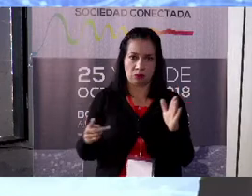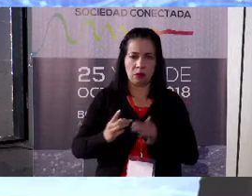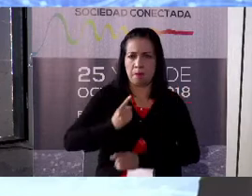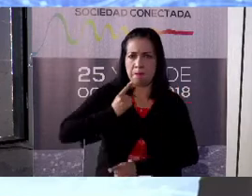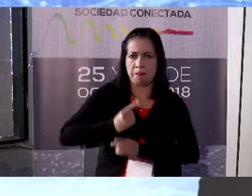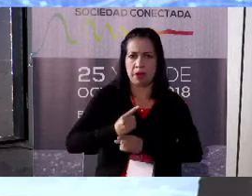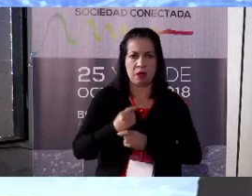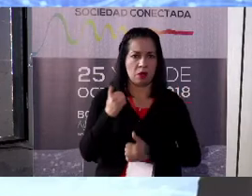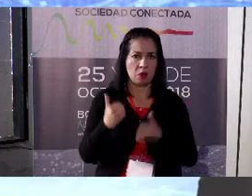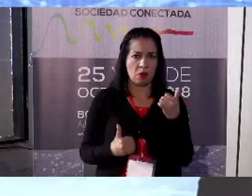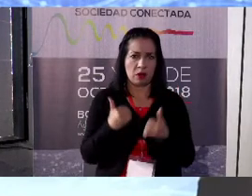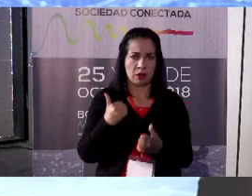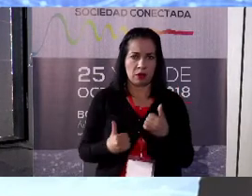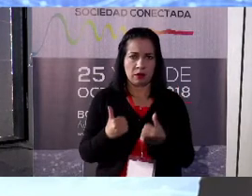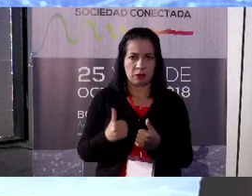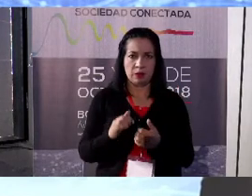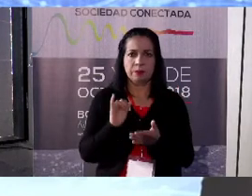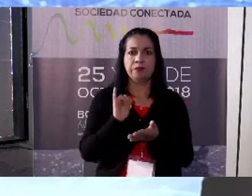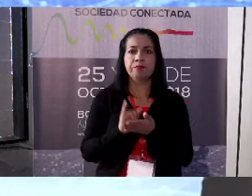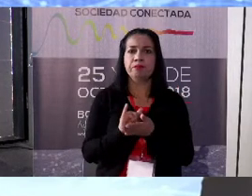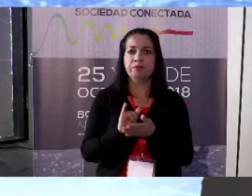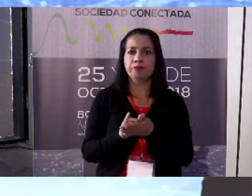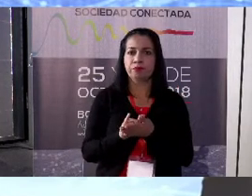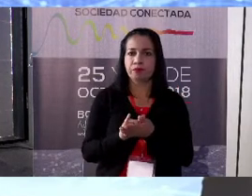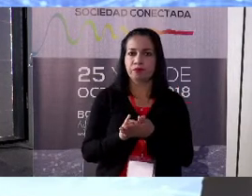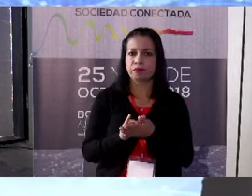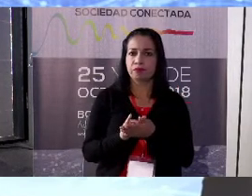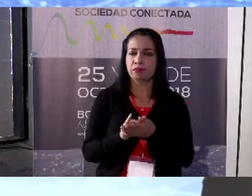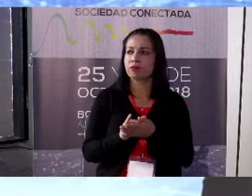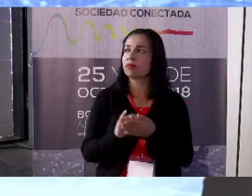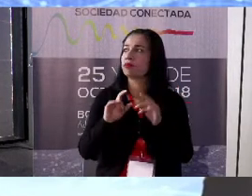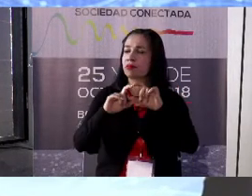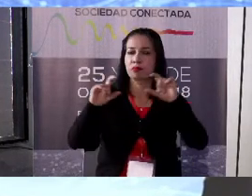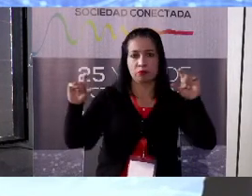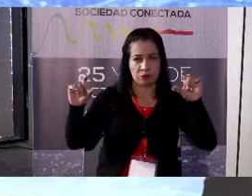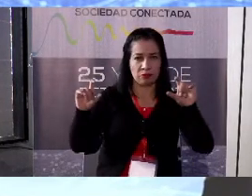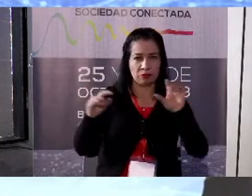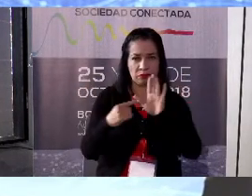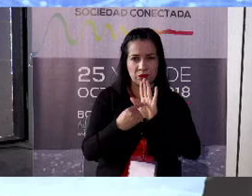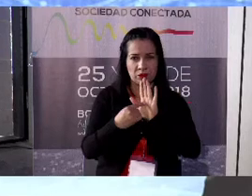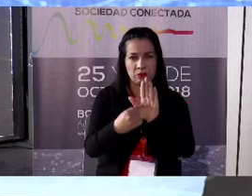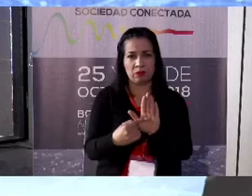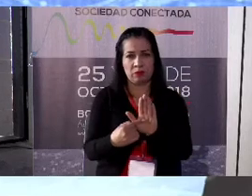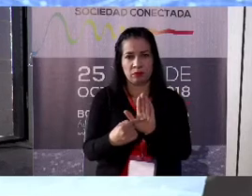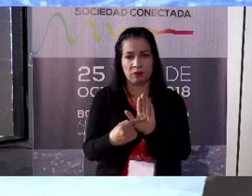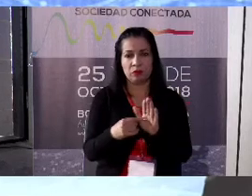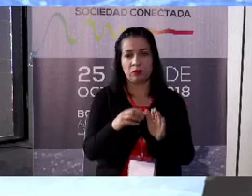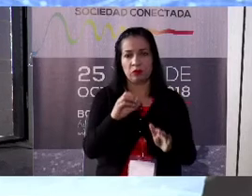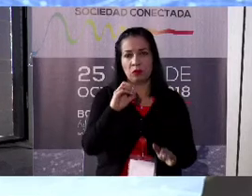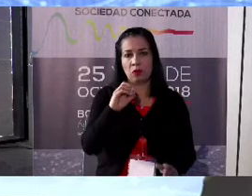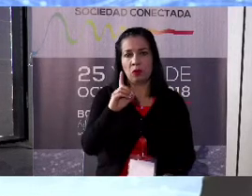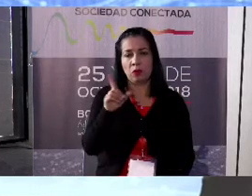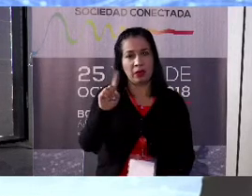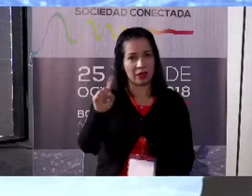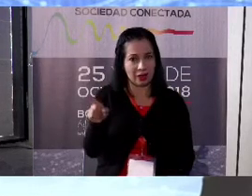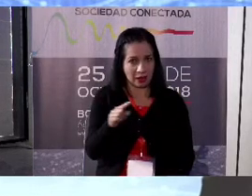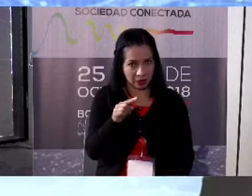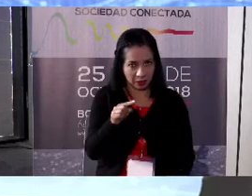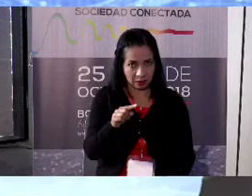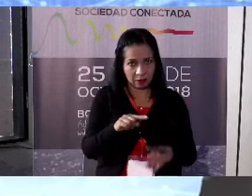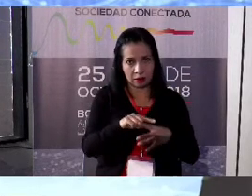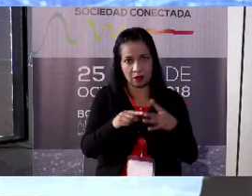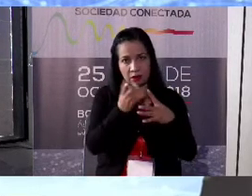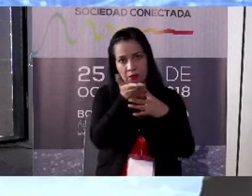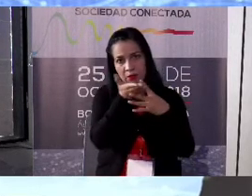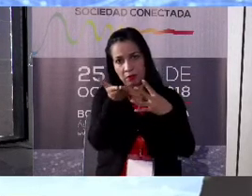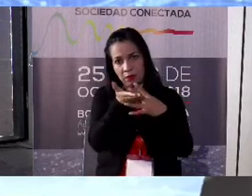aquí en estos slides traigo los eh ods divididos en cuatro en cada